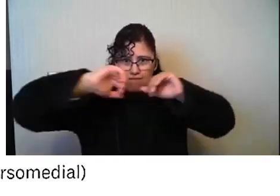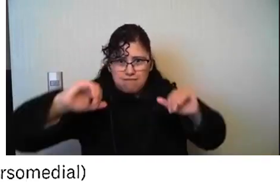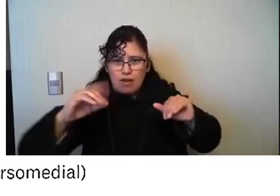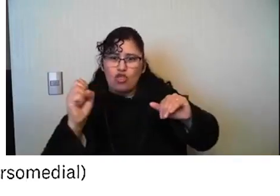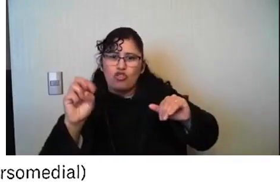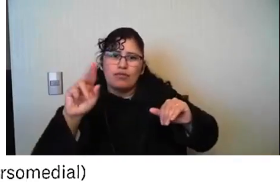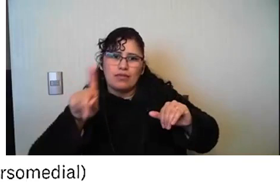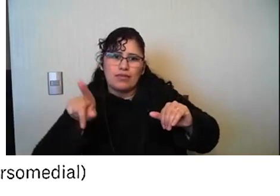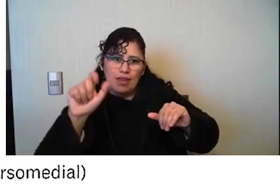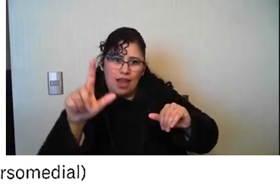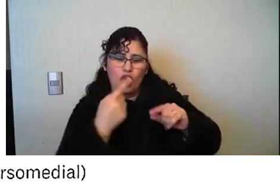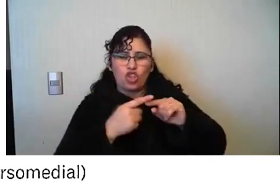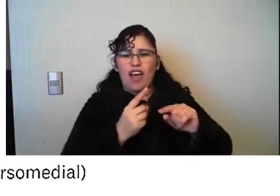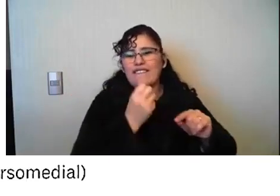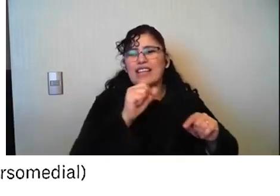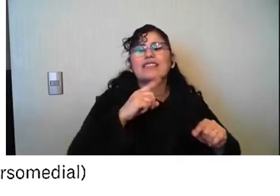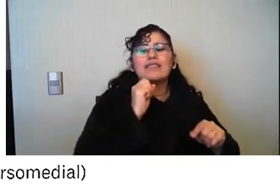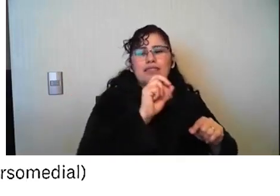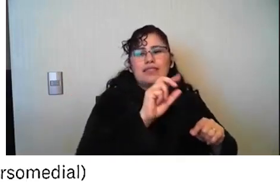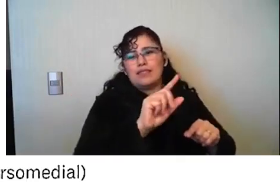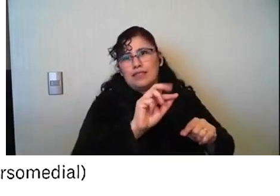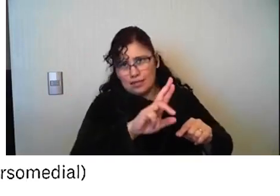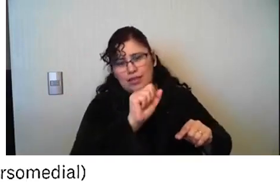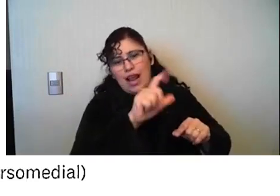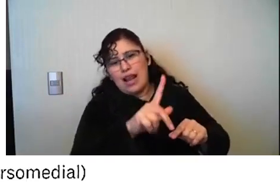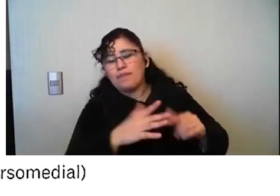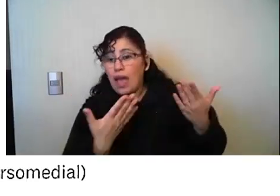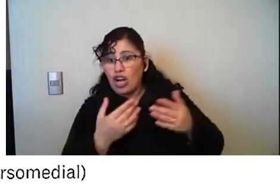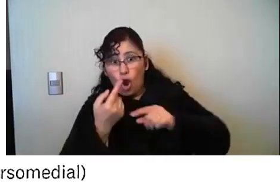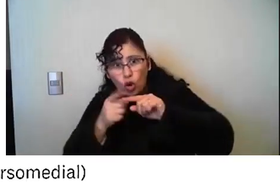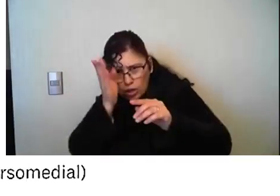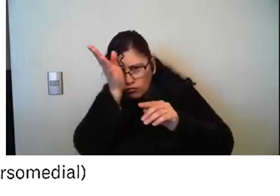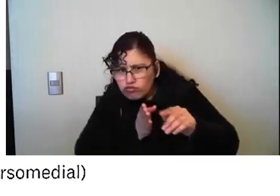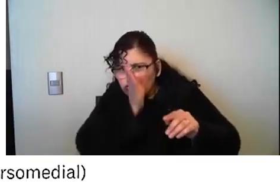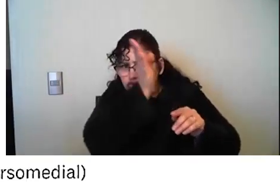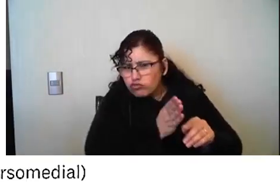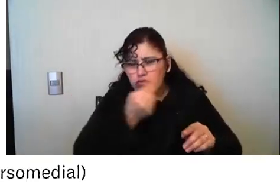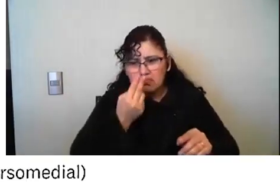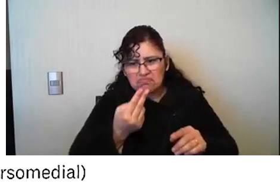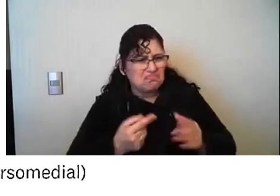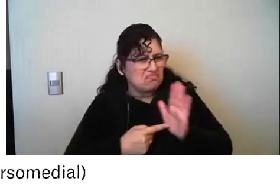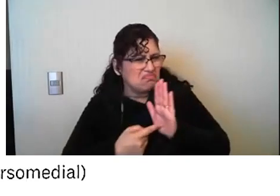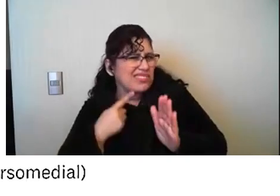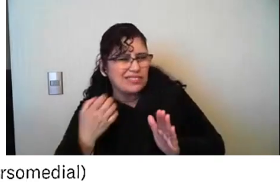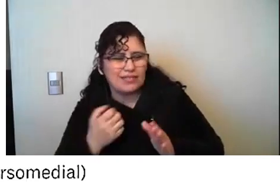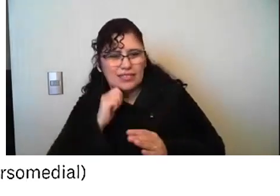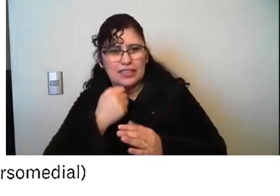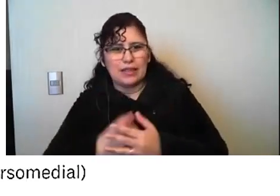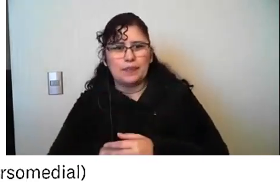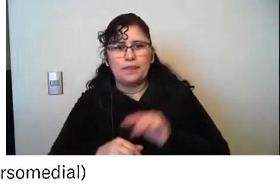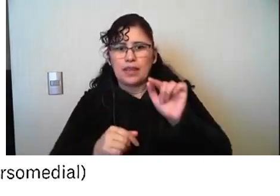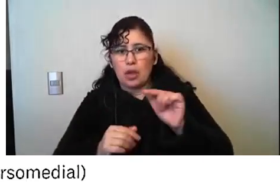ventral. A su vez, hay otras líneas que nos van a dividir en otros segmentos de la